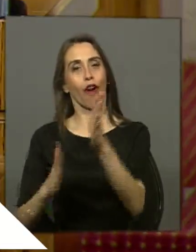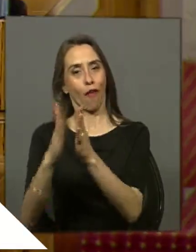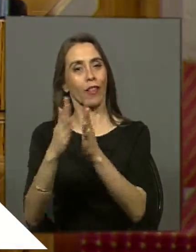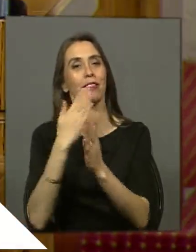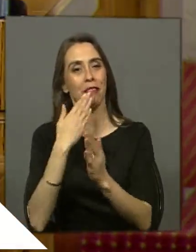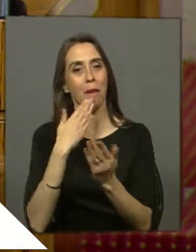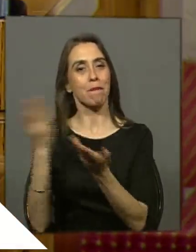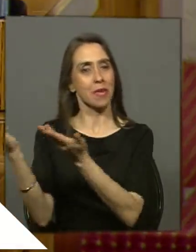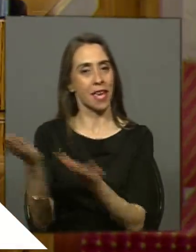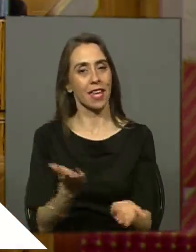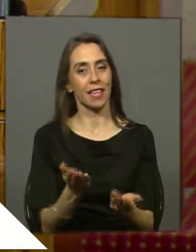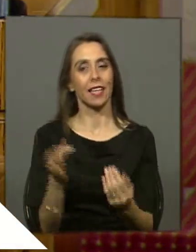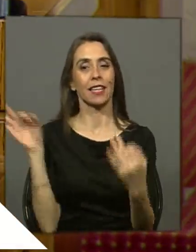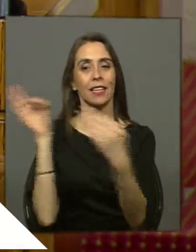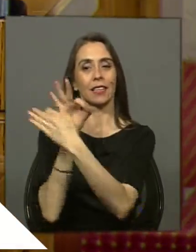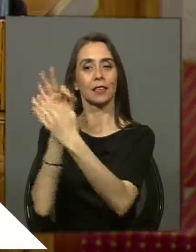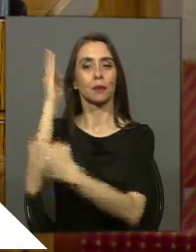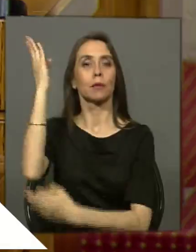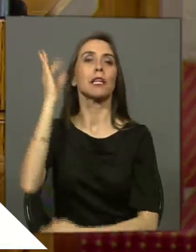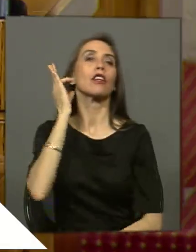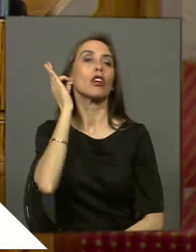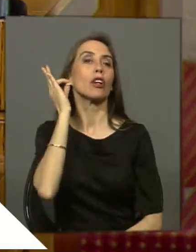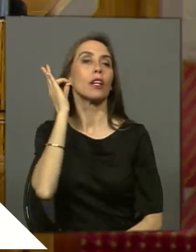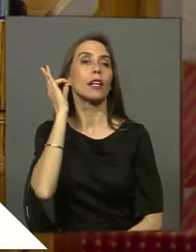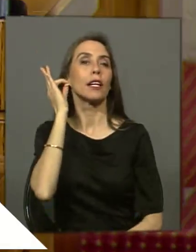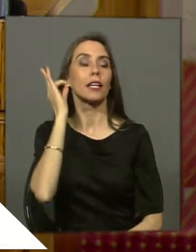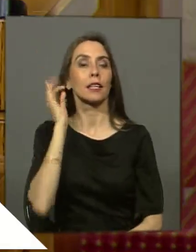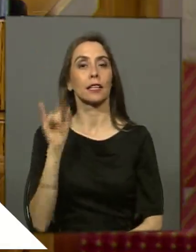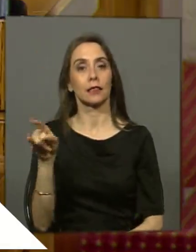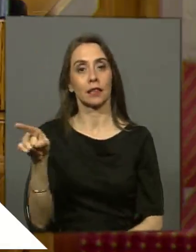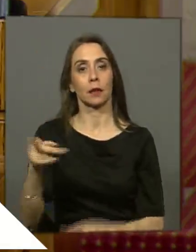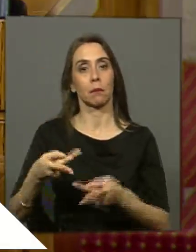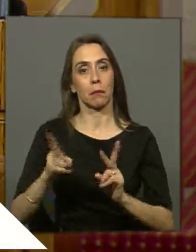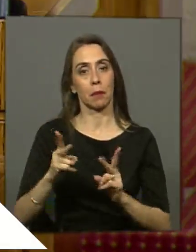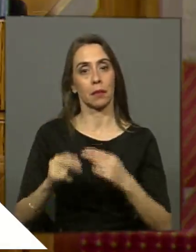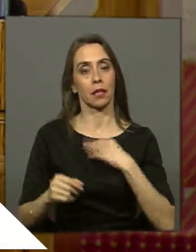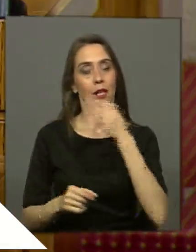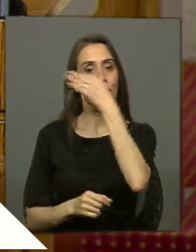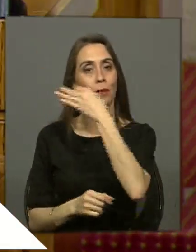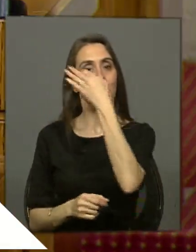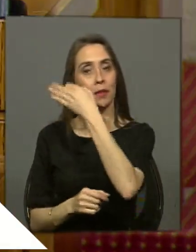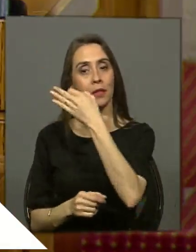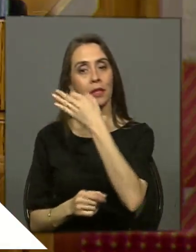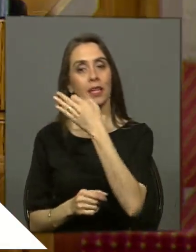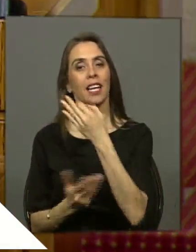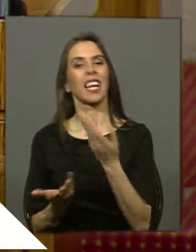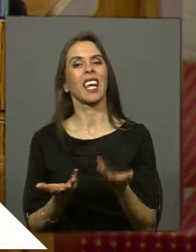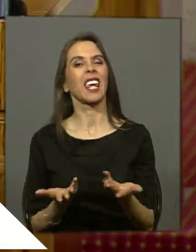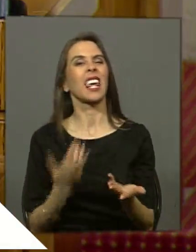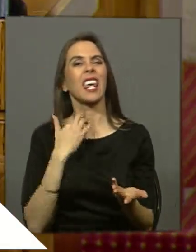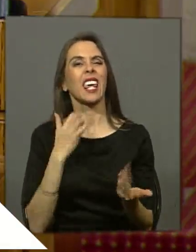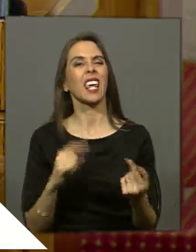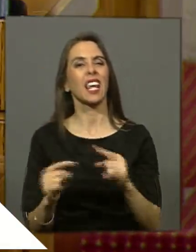quisiera explicarles a ellas presidente si usted me lo permite parte de lo que estamos discutiendo